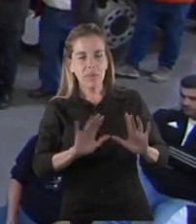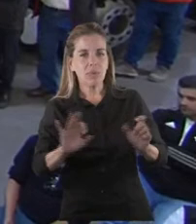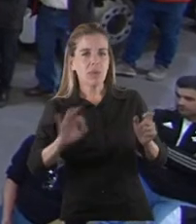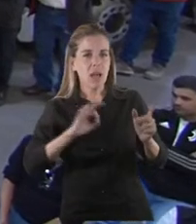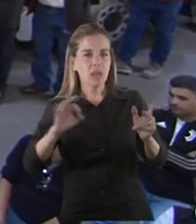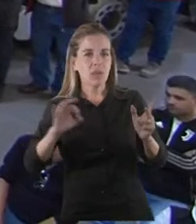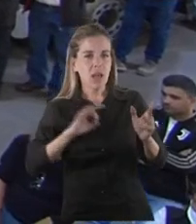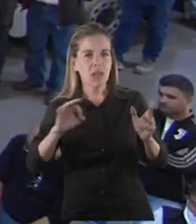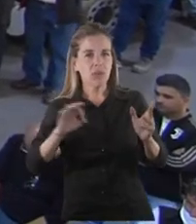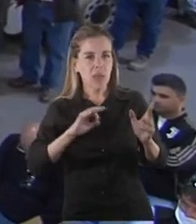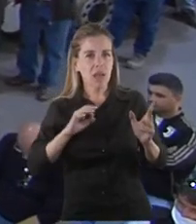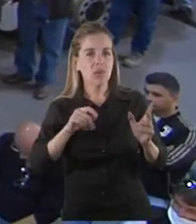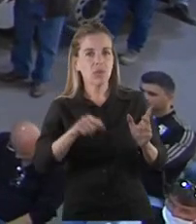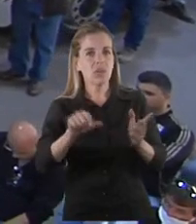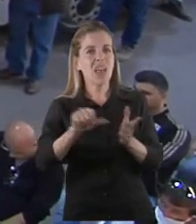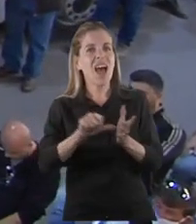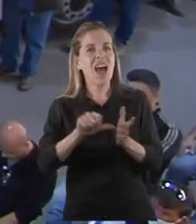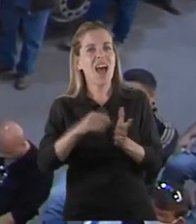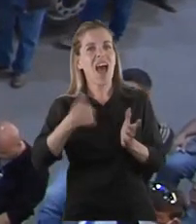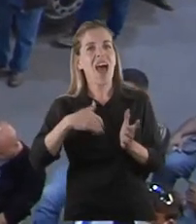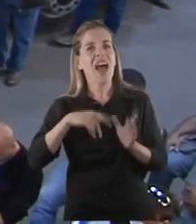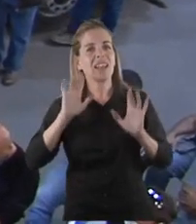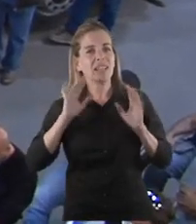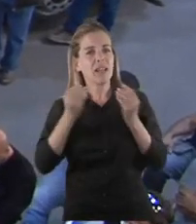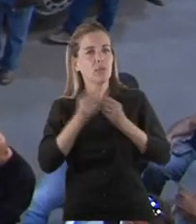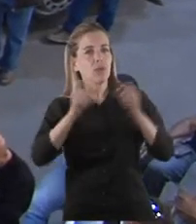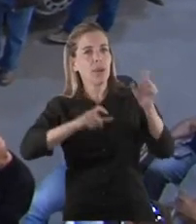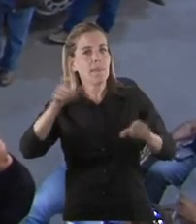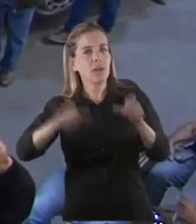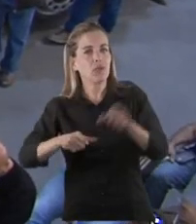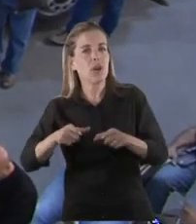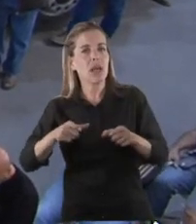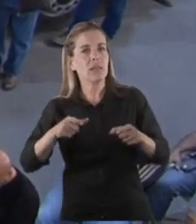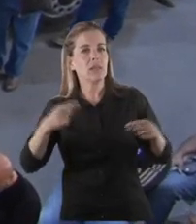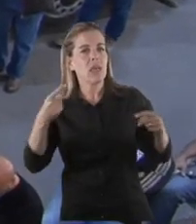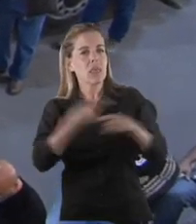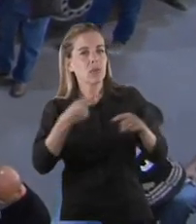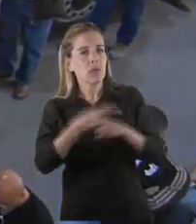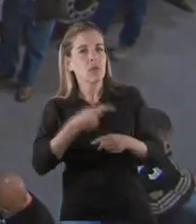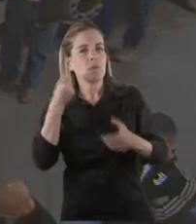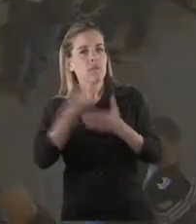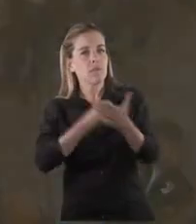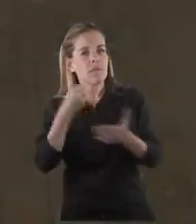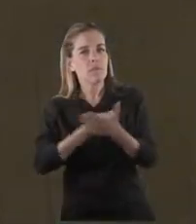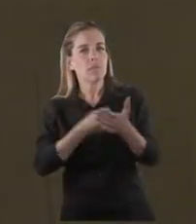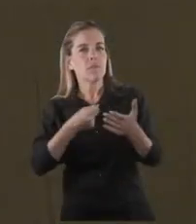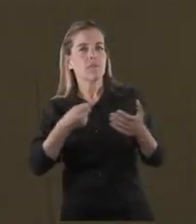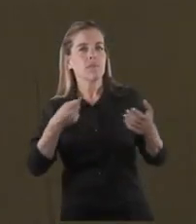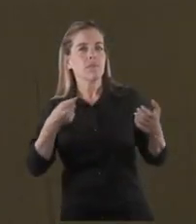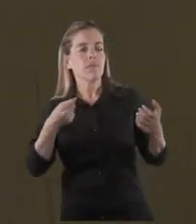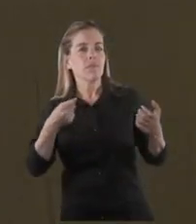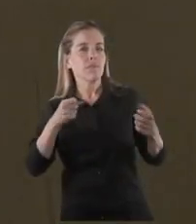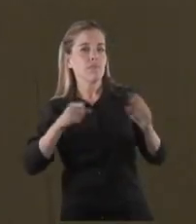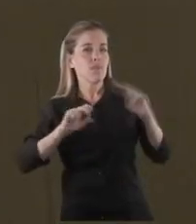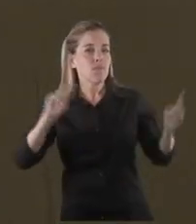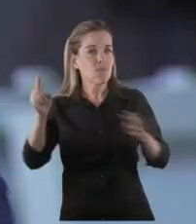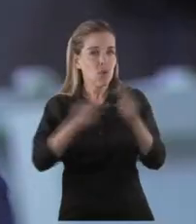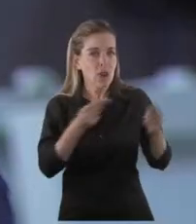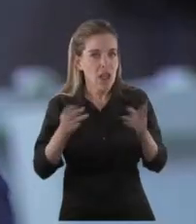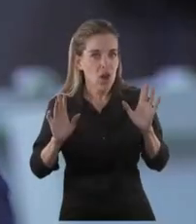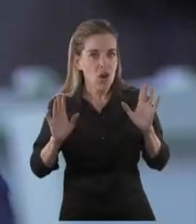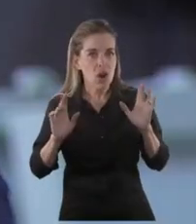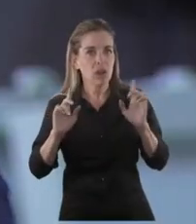tantos años muchos pelearon y muchos murieron. Y muchos dejaron jirones en esa